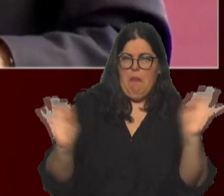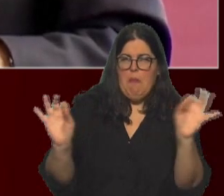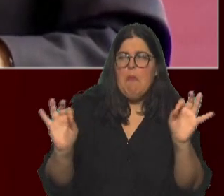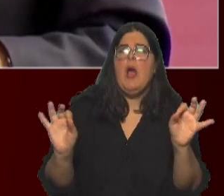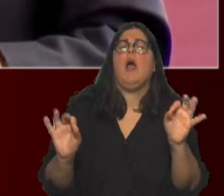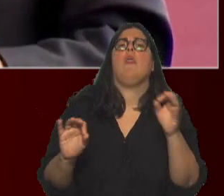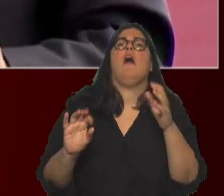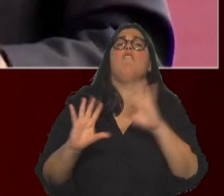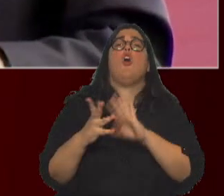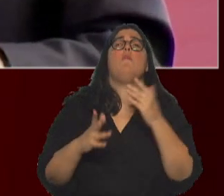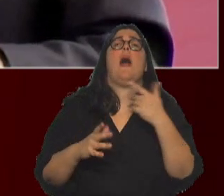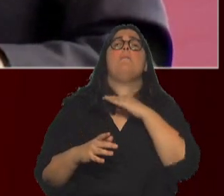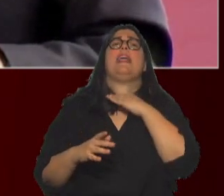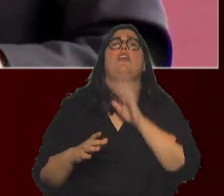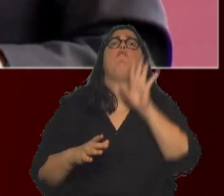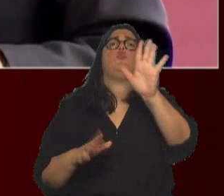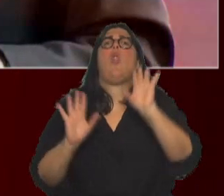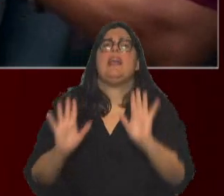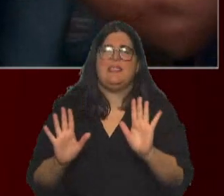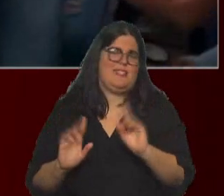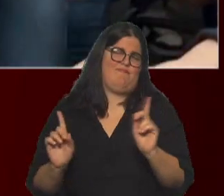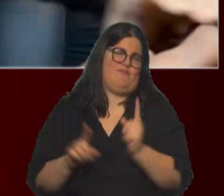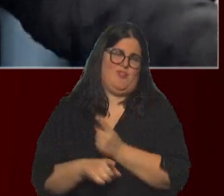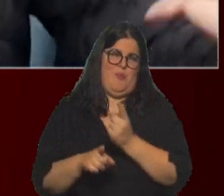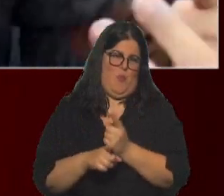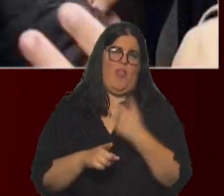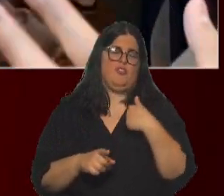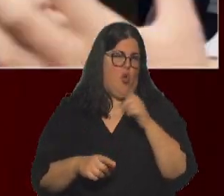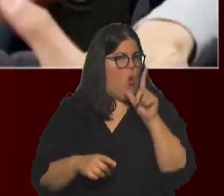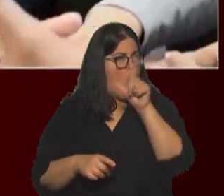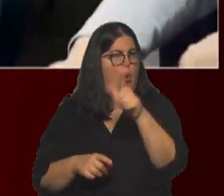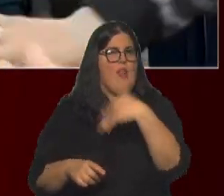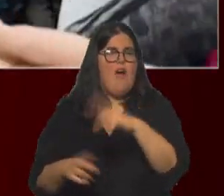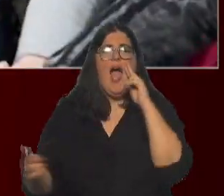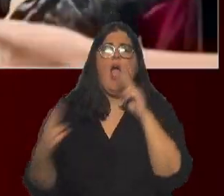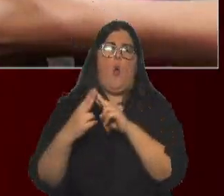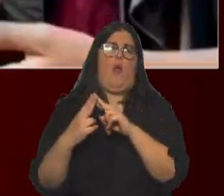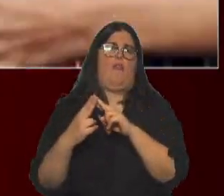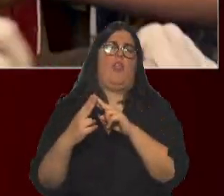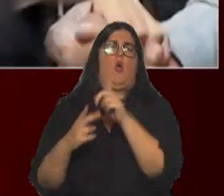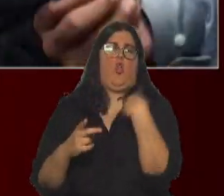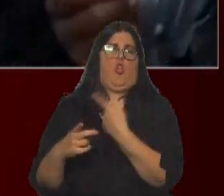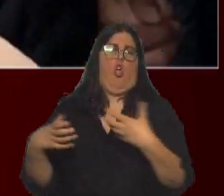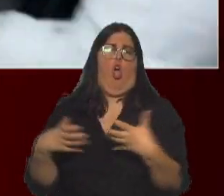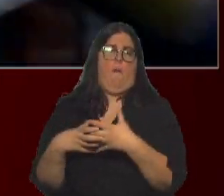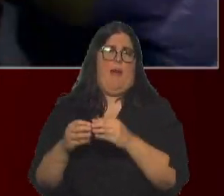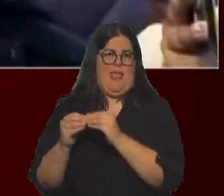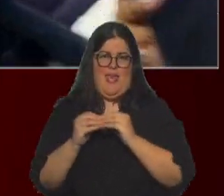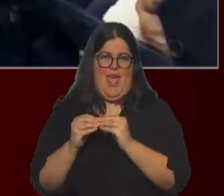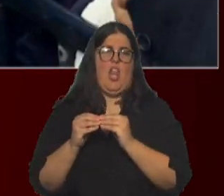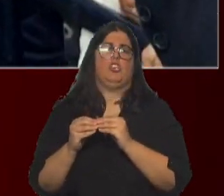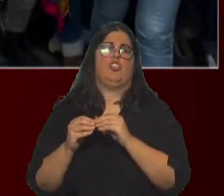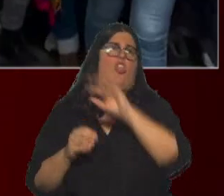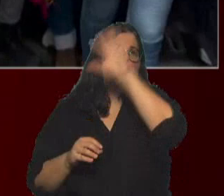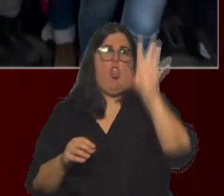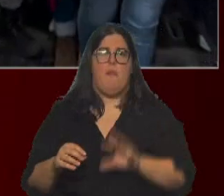contribuir al futuro de México que anhelamos. El lunes sostendré un encuentro con nuestros compañeros y compañeras de todo el